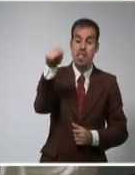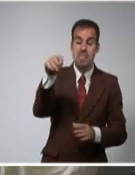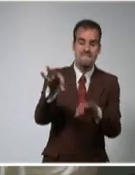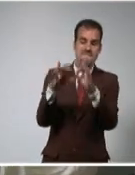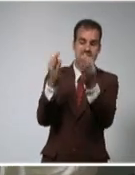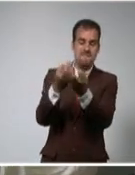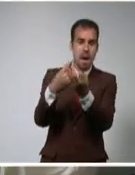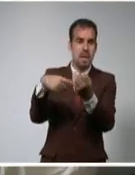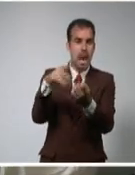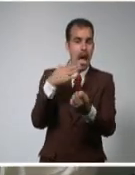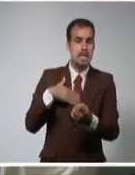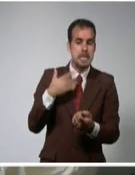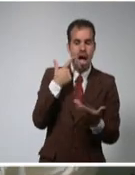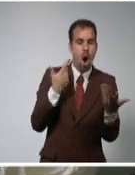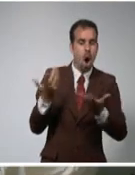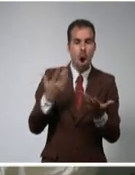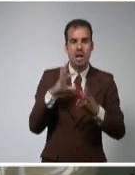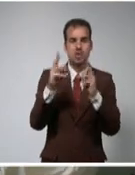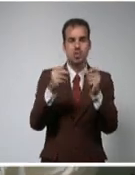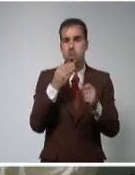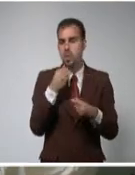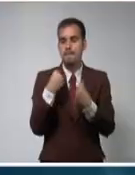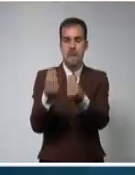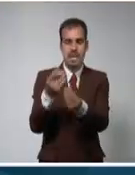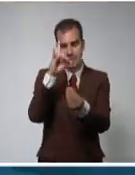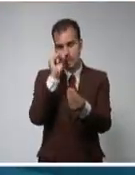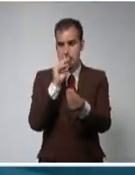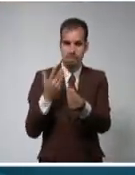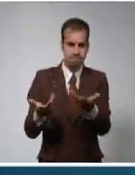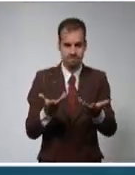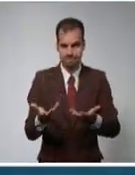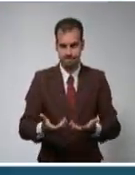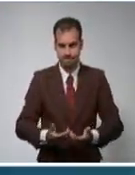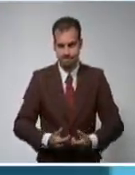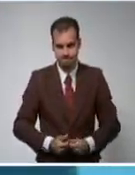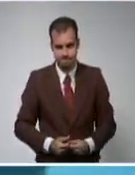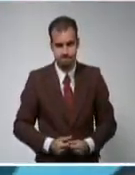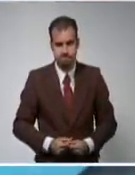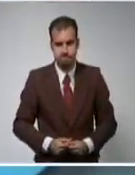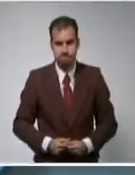país esperando sus resultados hay una visa alfaro si está el informativo de la televisión cubana